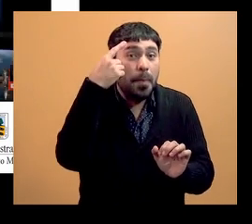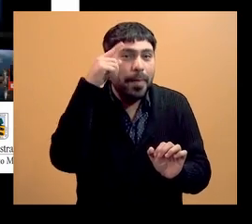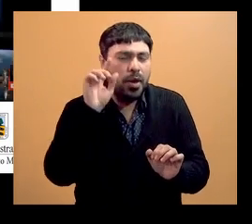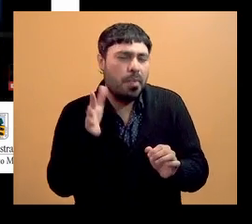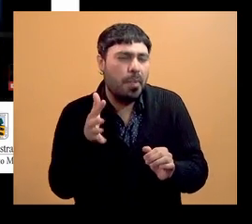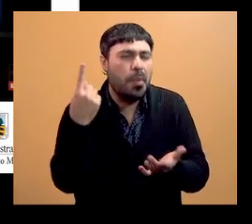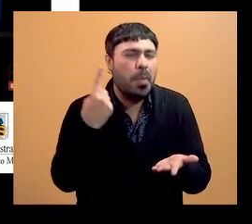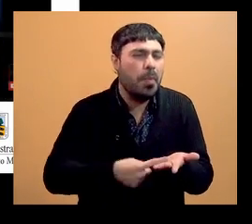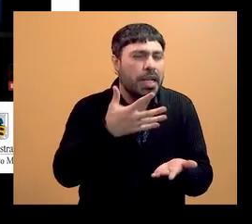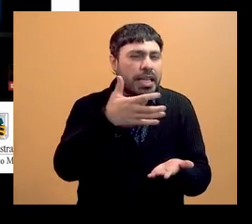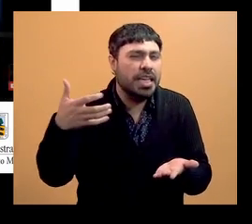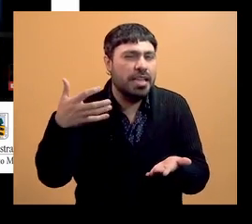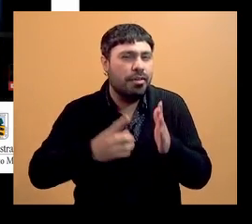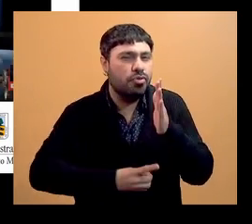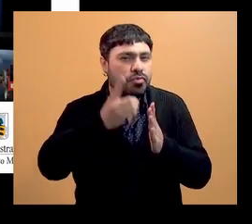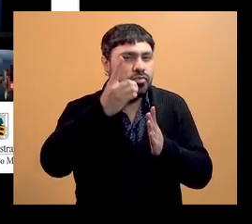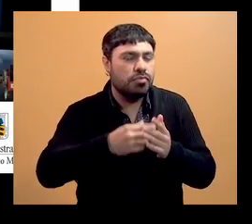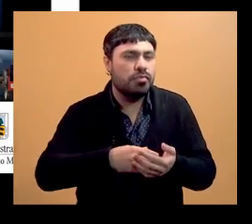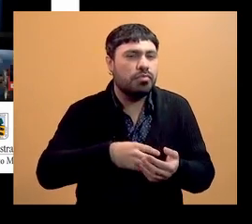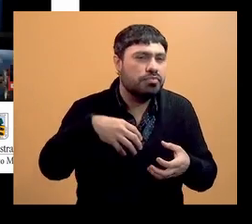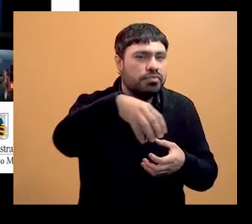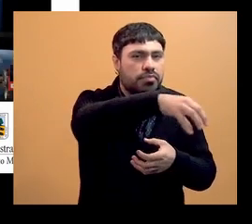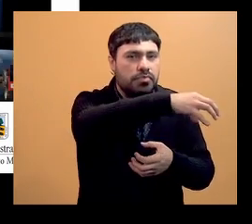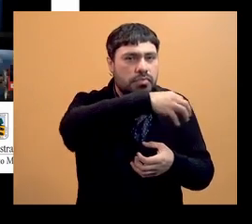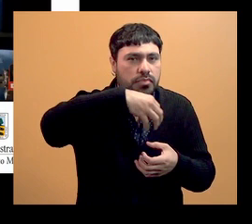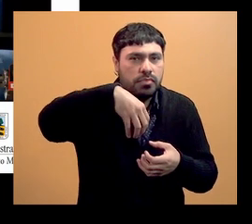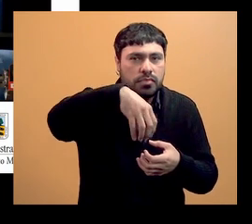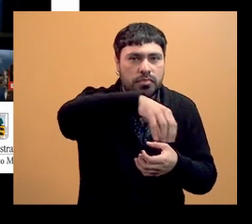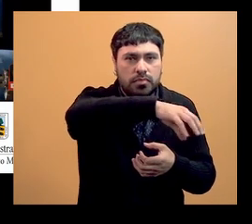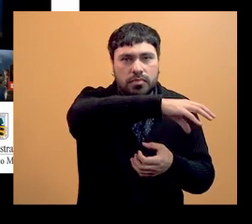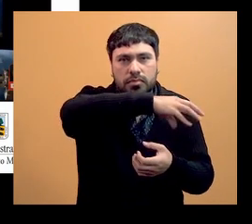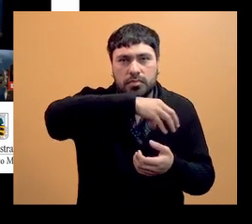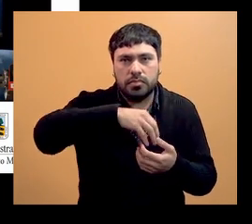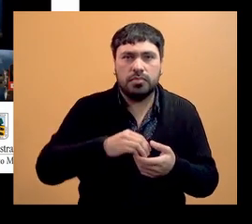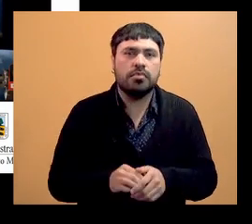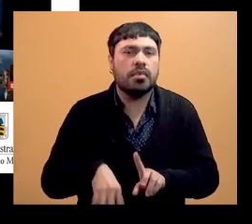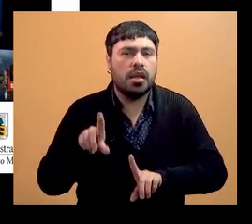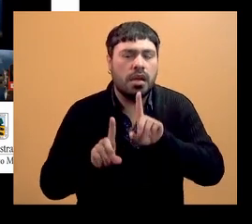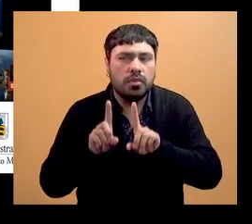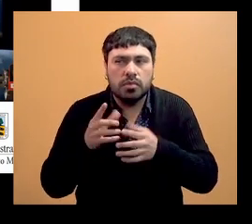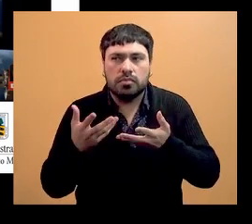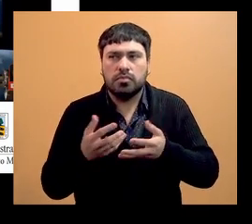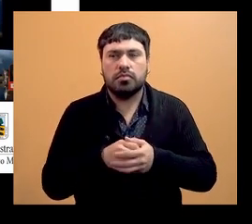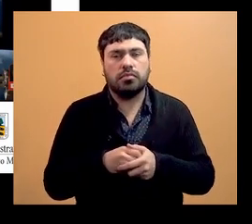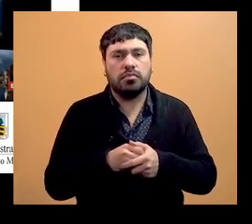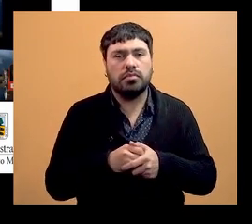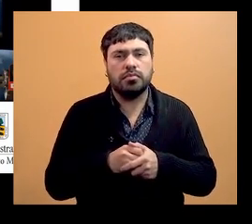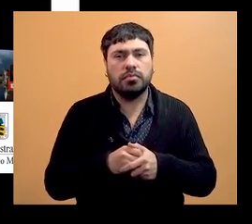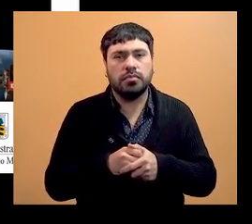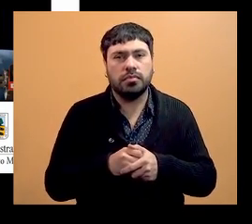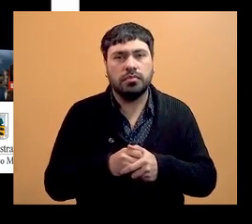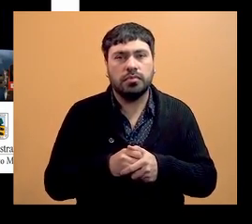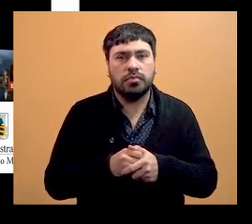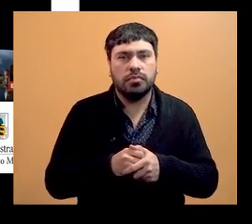alguna información la tenga en inglés, pero no se preocupen, voy a hacer traducción simultánea al español. Tenemos satélites de comunicaciones